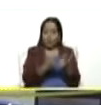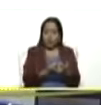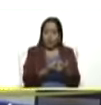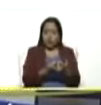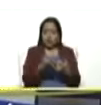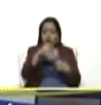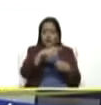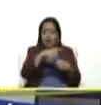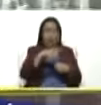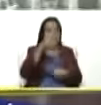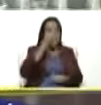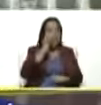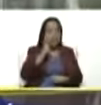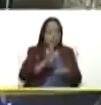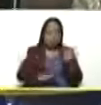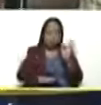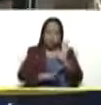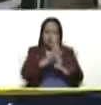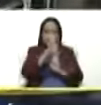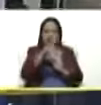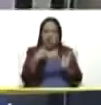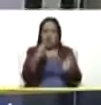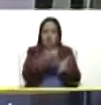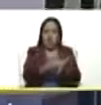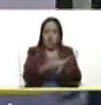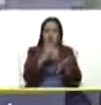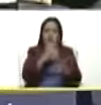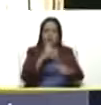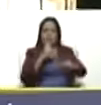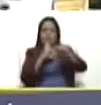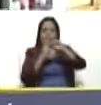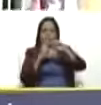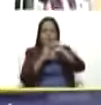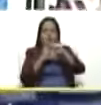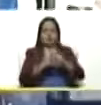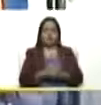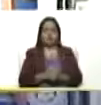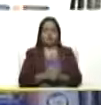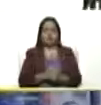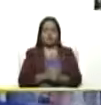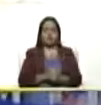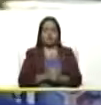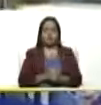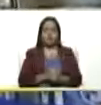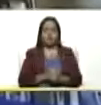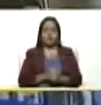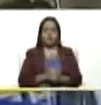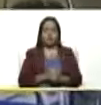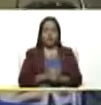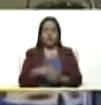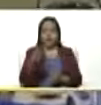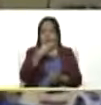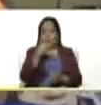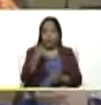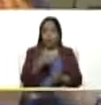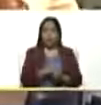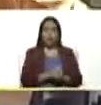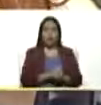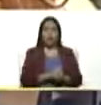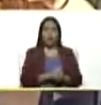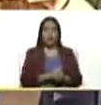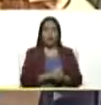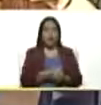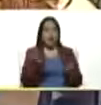el crecimiento, la inversión está dando resultados. Y lo que es mejor, mientras